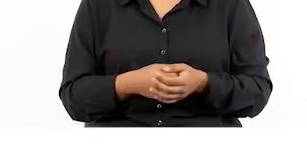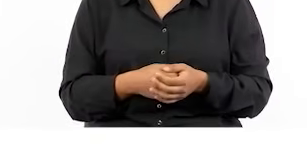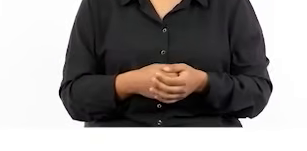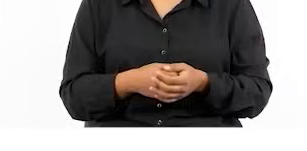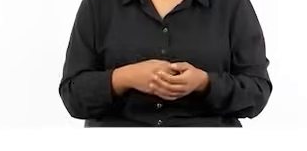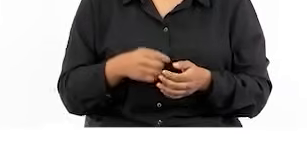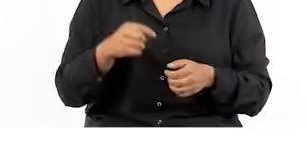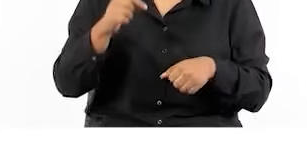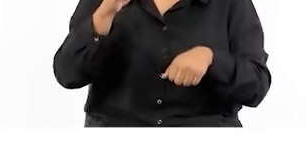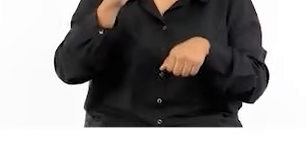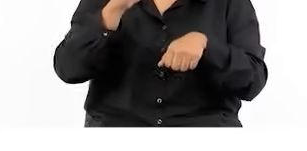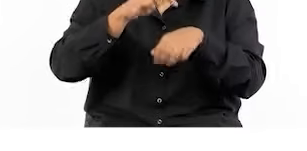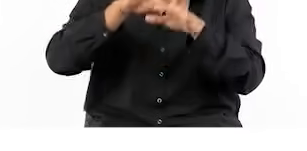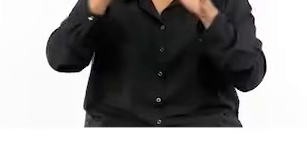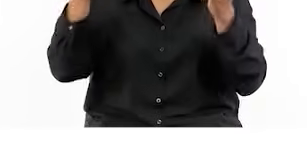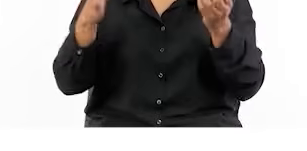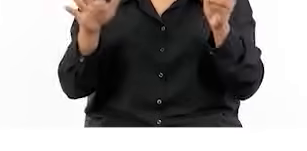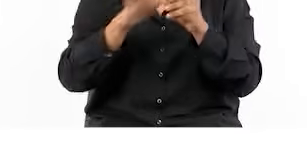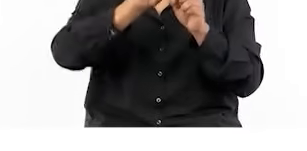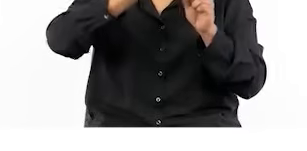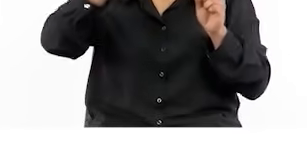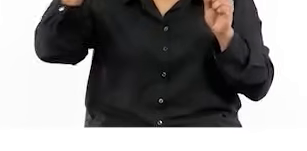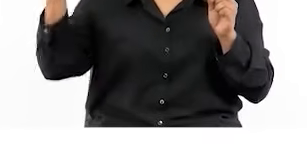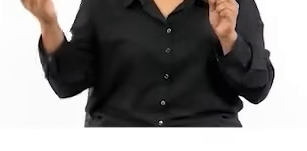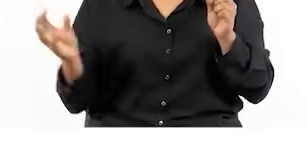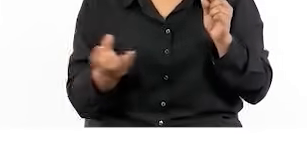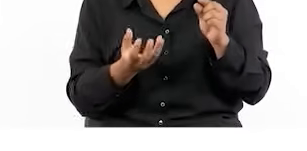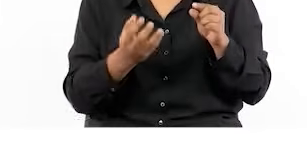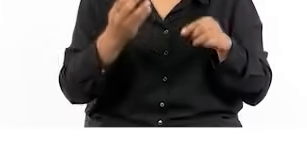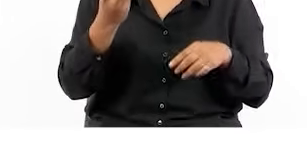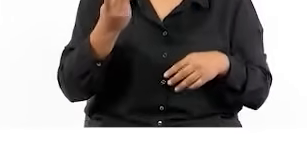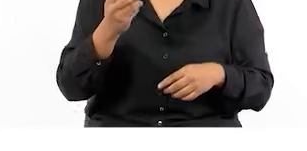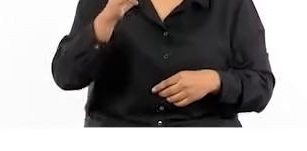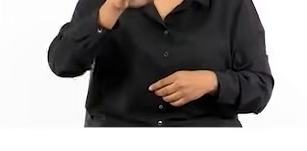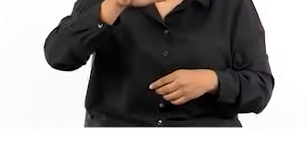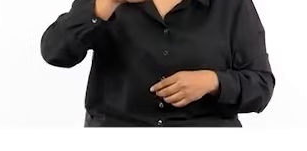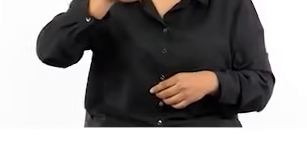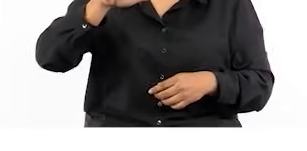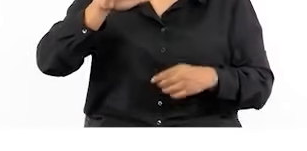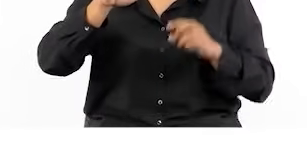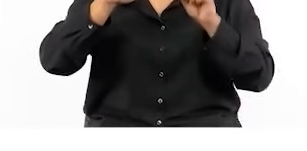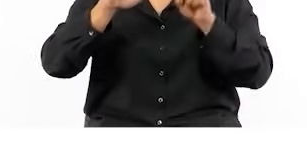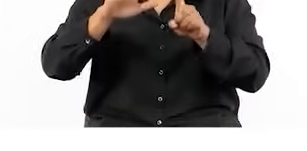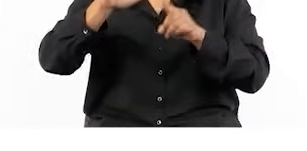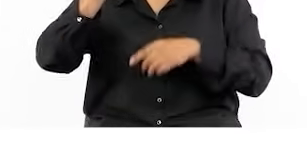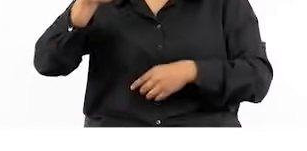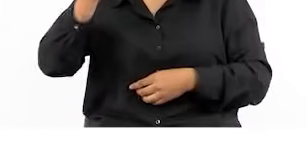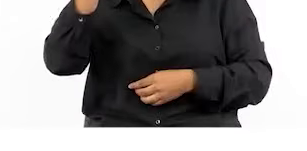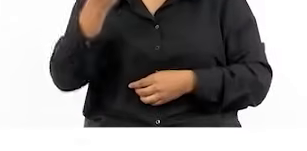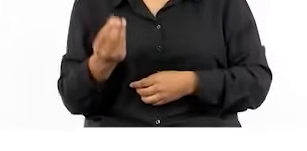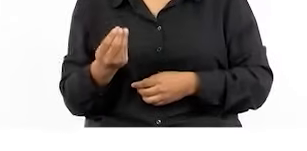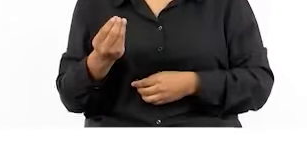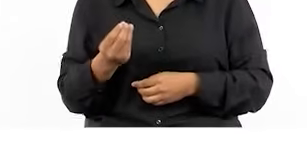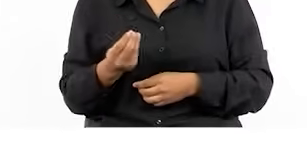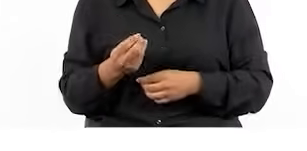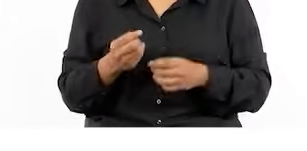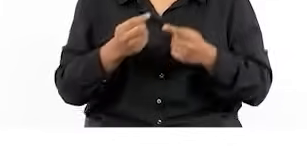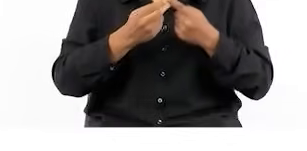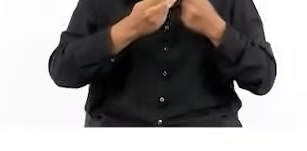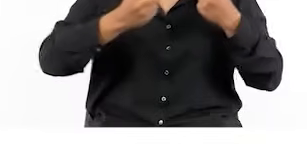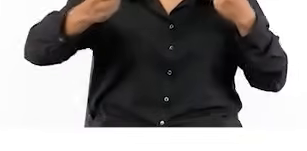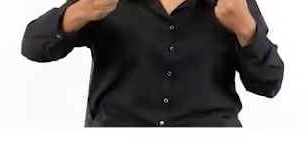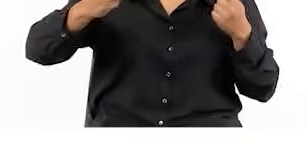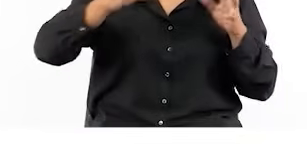Tierra. Una revolución de la Tierra tarda aproximadamente 365 días con